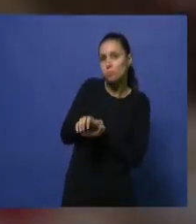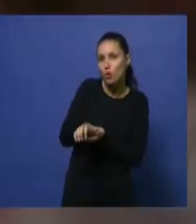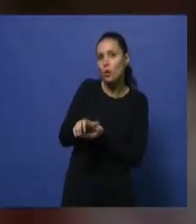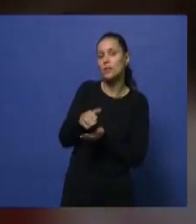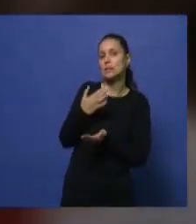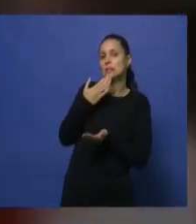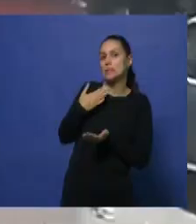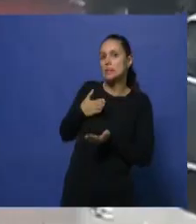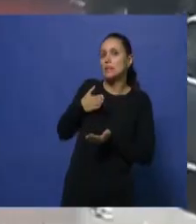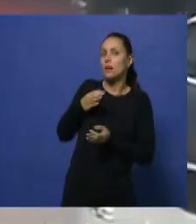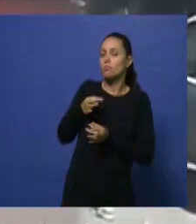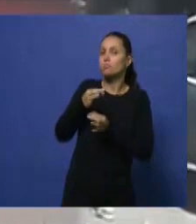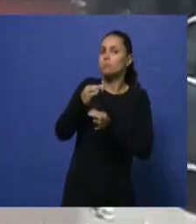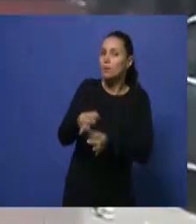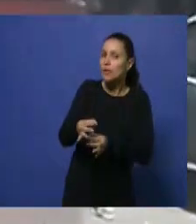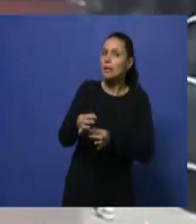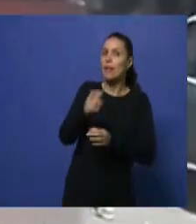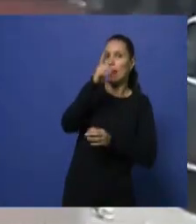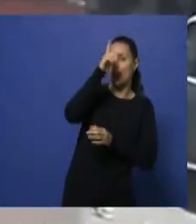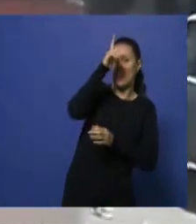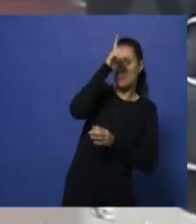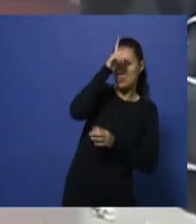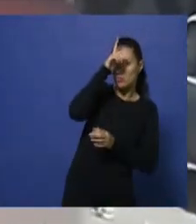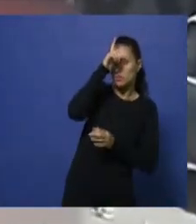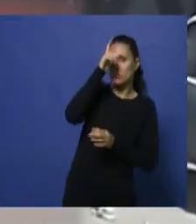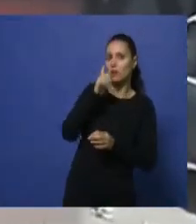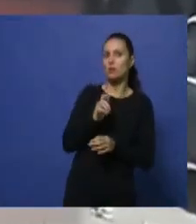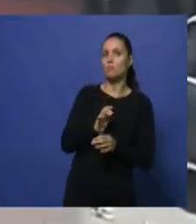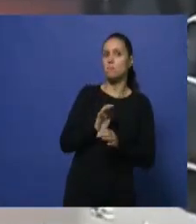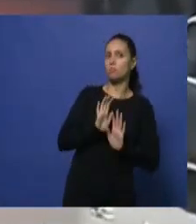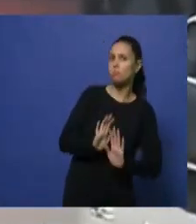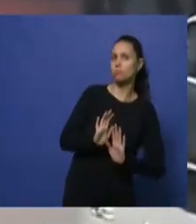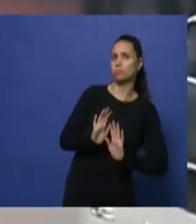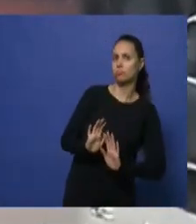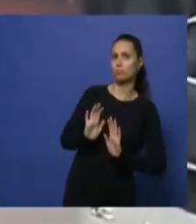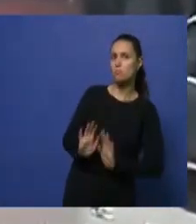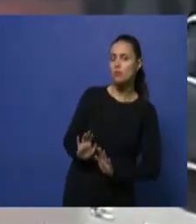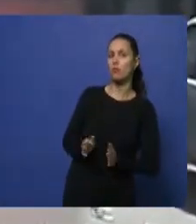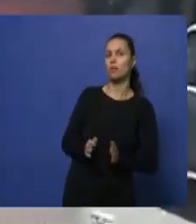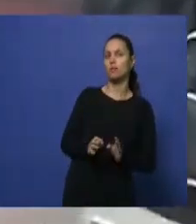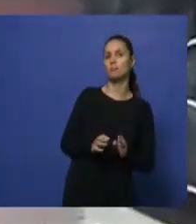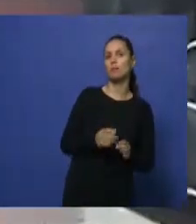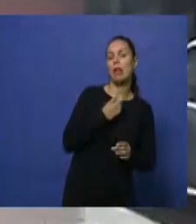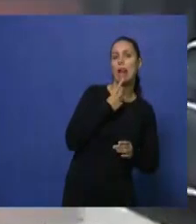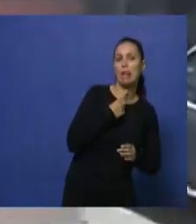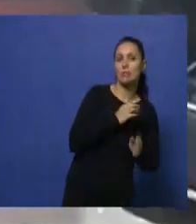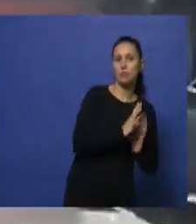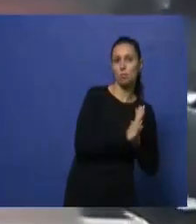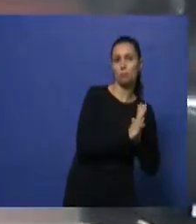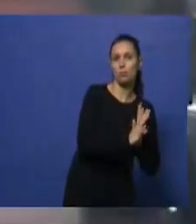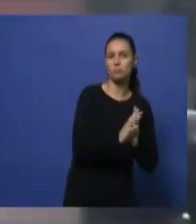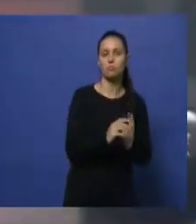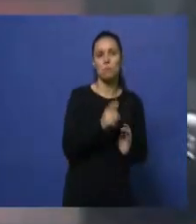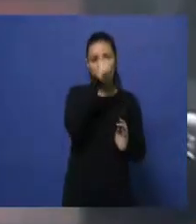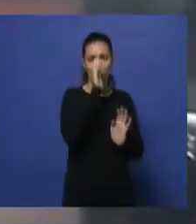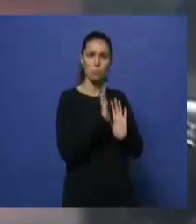a generar tensión a demorar mucho mucho tiempo el ingreso del hincha de river en un lugar que